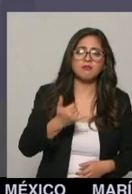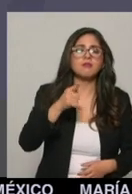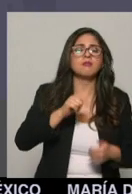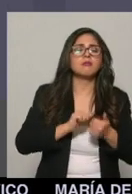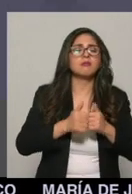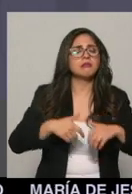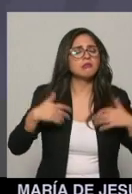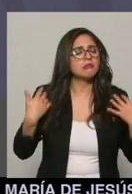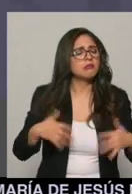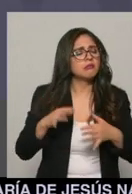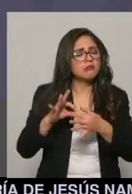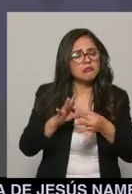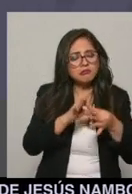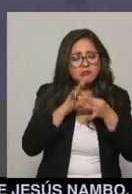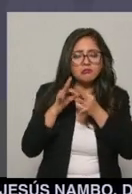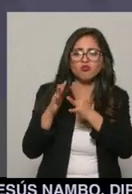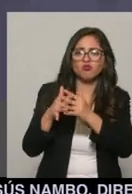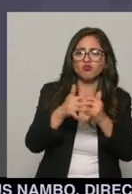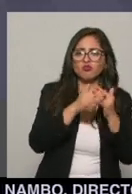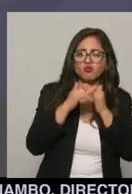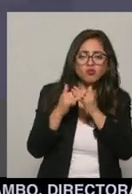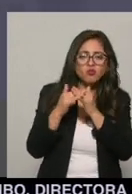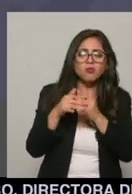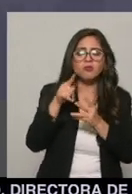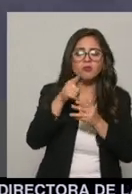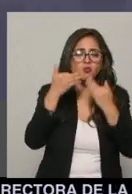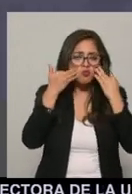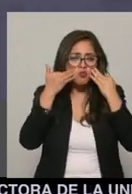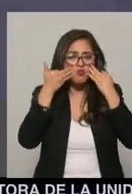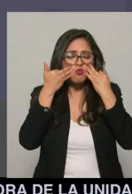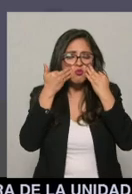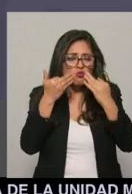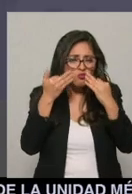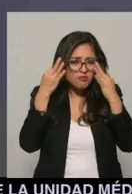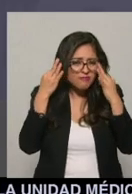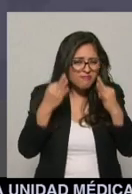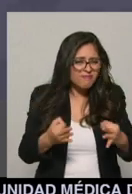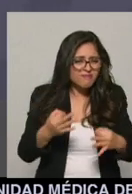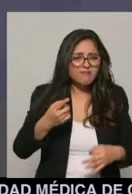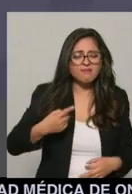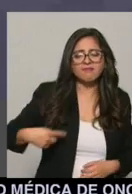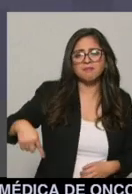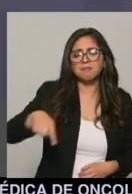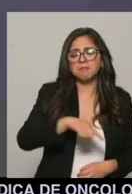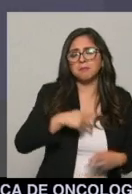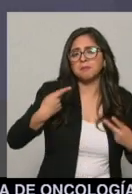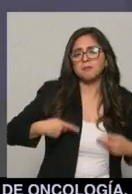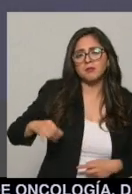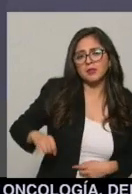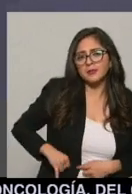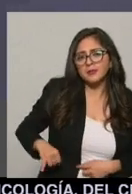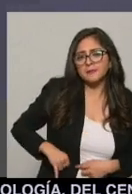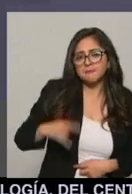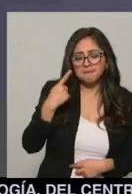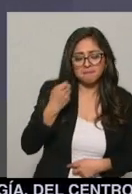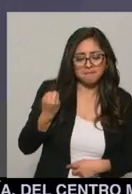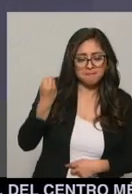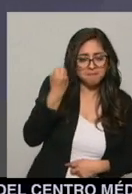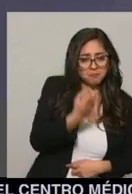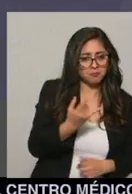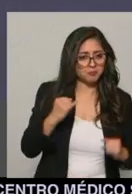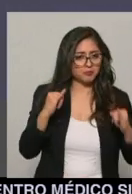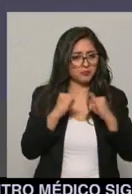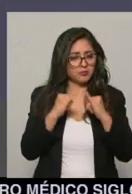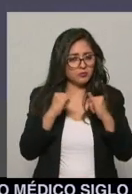acervo heterogéneo, múltiple, que muestra el interés de las instituciones porque se